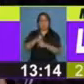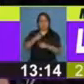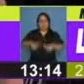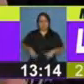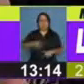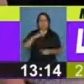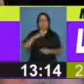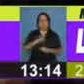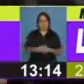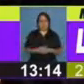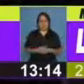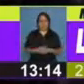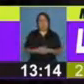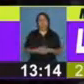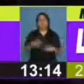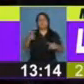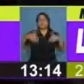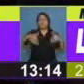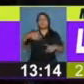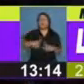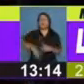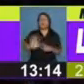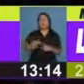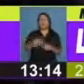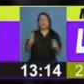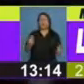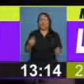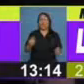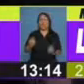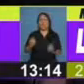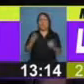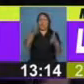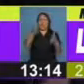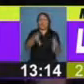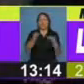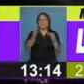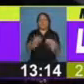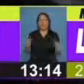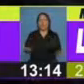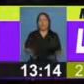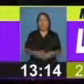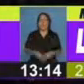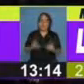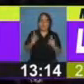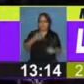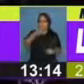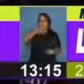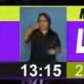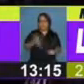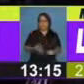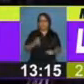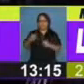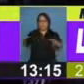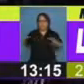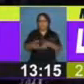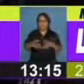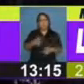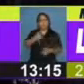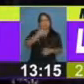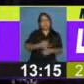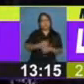a partir de ahora las elecciones de octubre? De la misma forma que venimos trabajando, con convicción, con equipo de trabajo, en forma